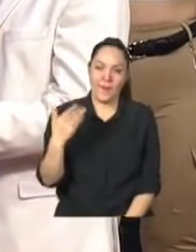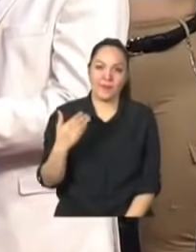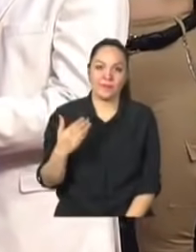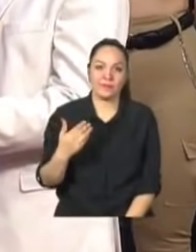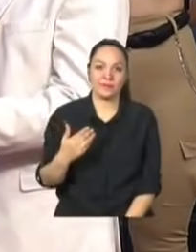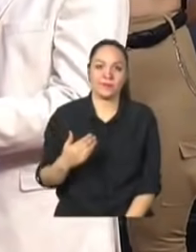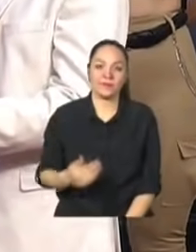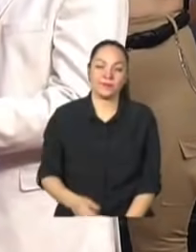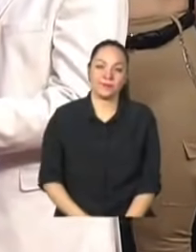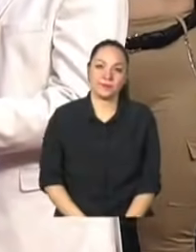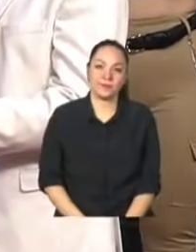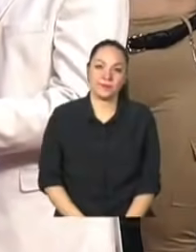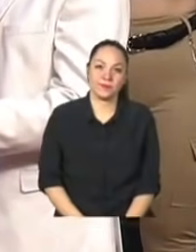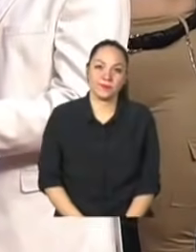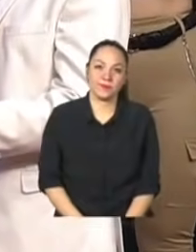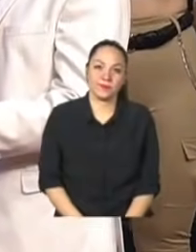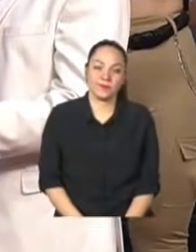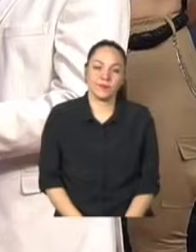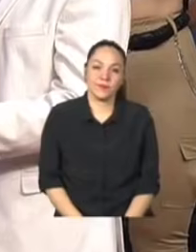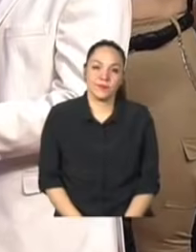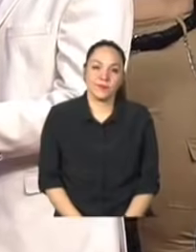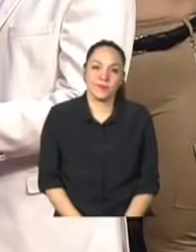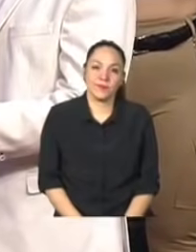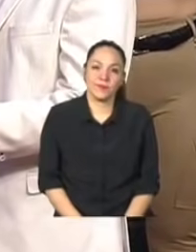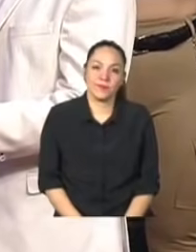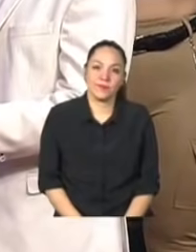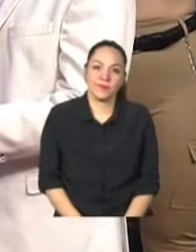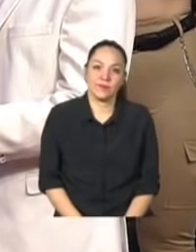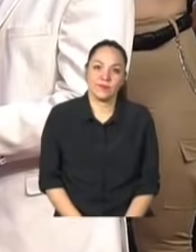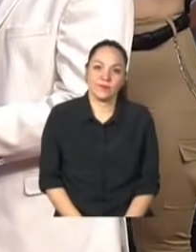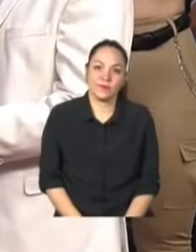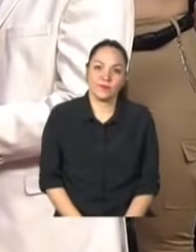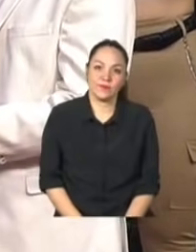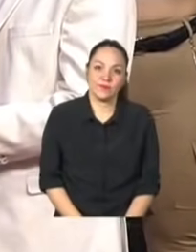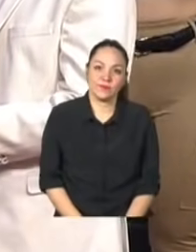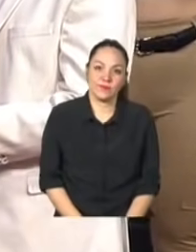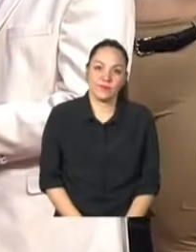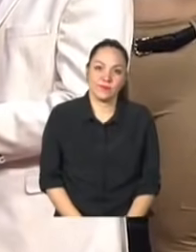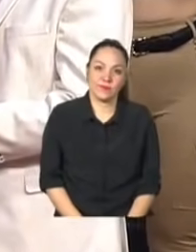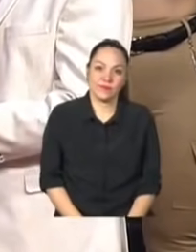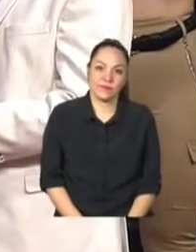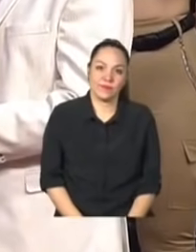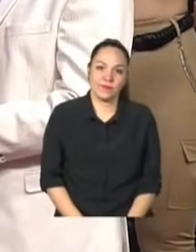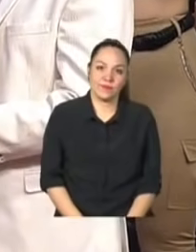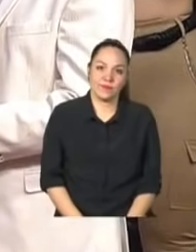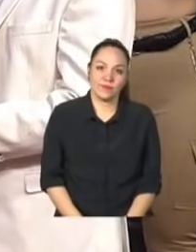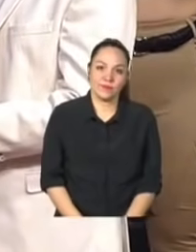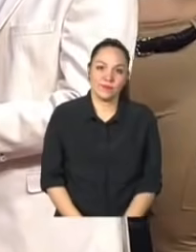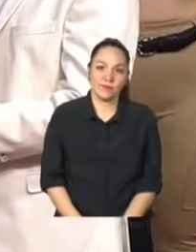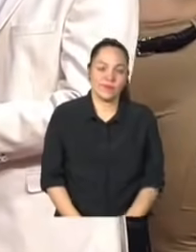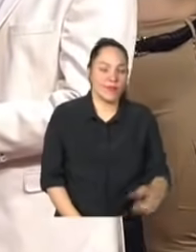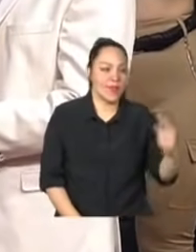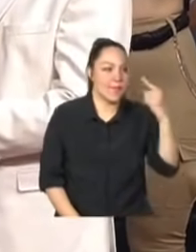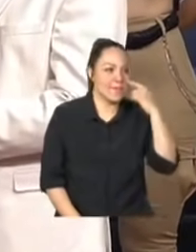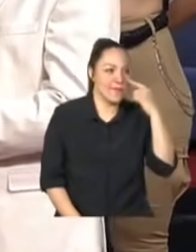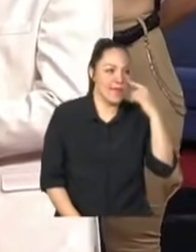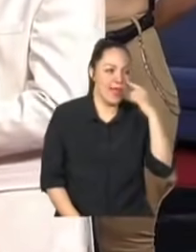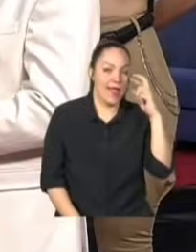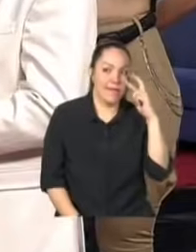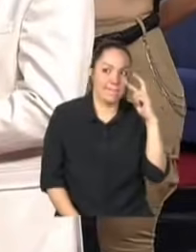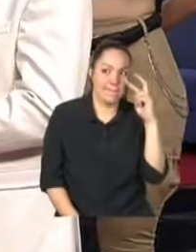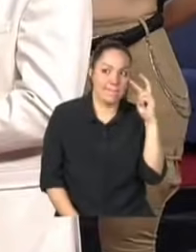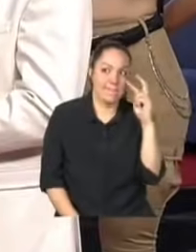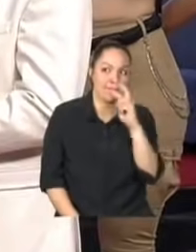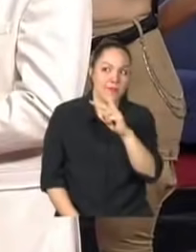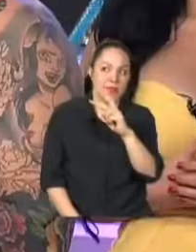izquierdo. Mira, llamas. Tengo 2 semanas que me operaron un brazo, tengo 3 semanas. Mira, llamas. Cuando